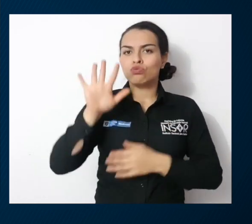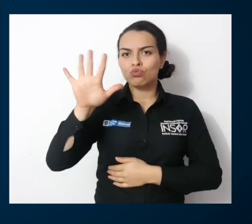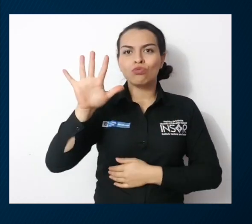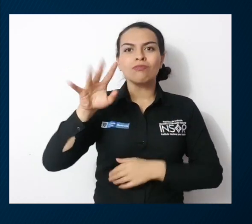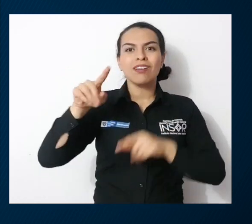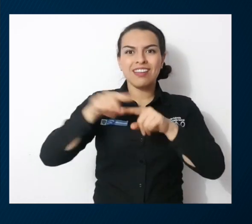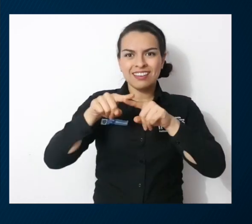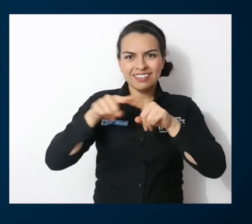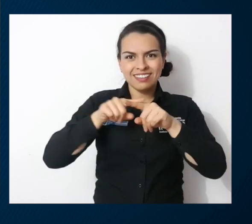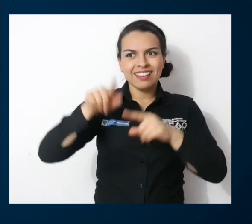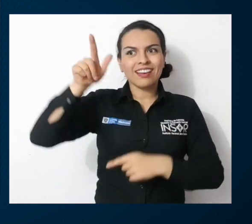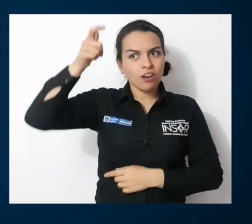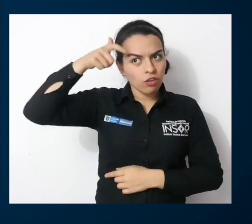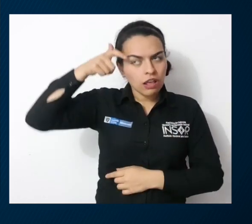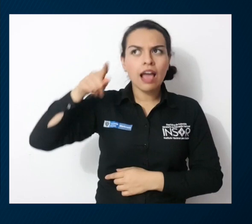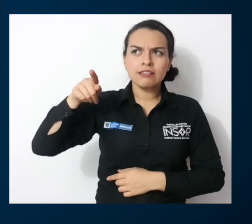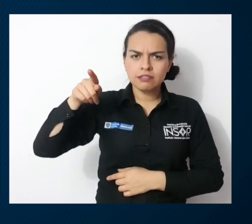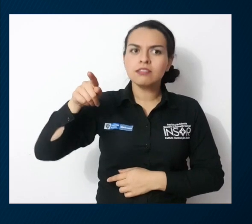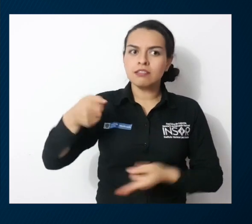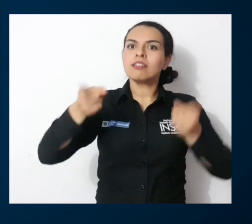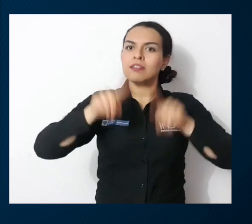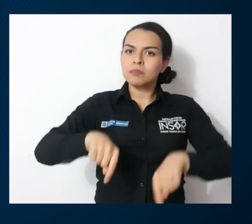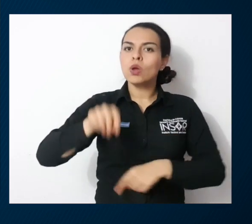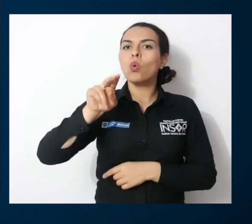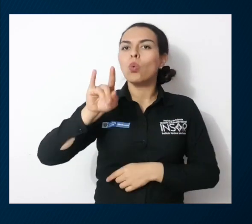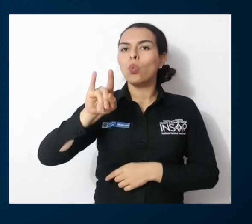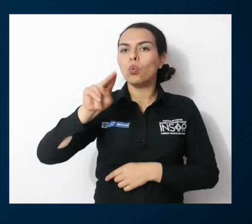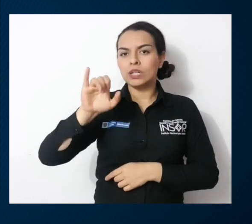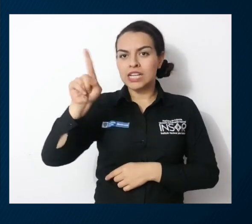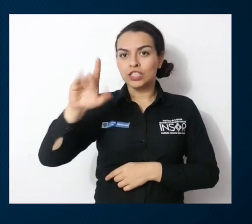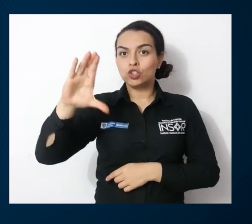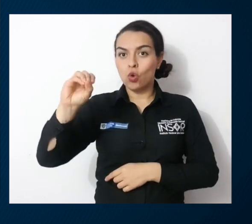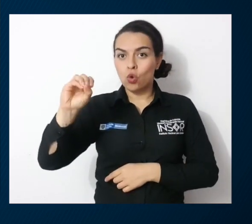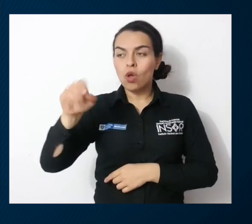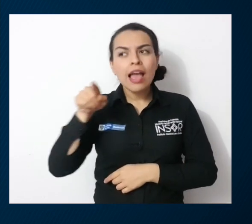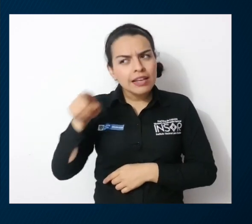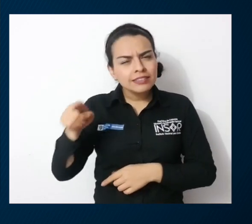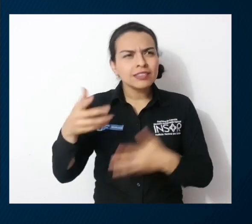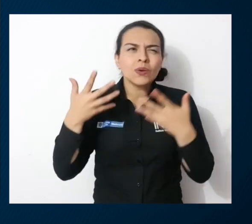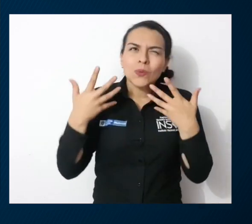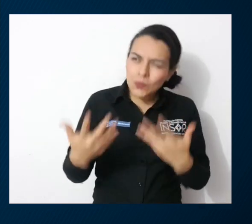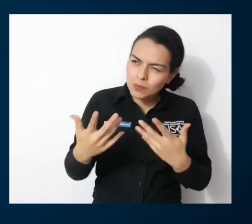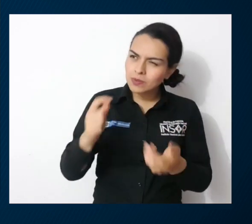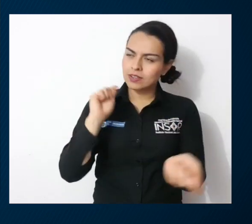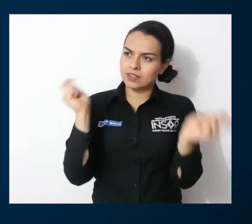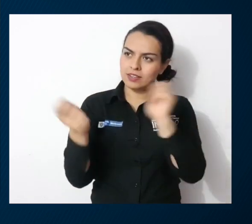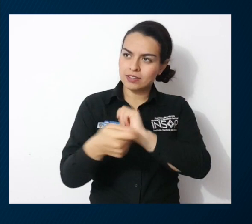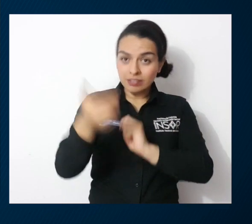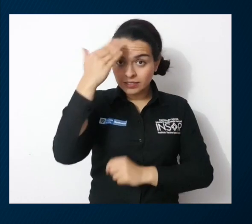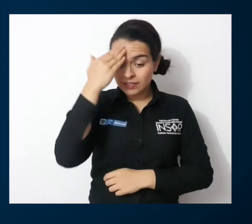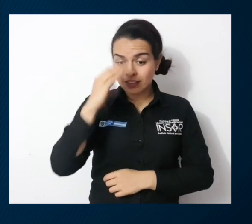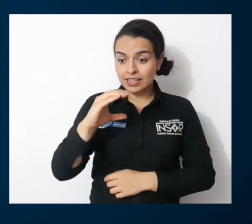Reino Unido y en la UNESCO, y es ¿qué es eso que cataliza el cambio? Yo creo que esta crisis es una